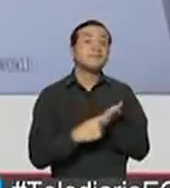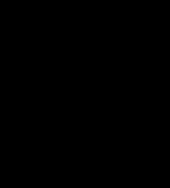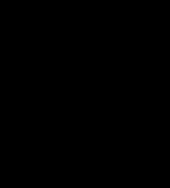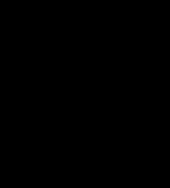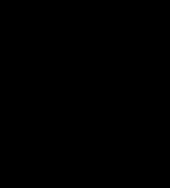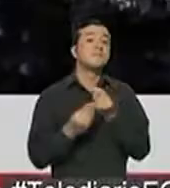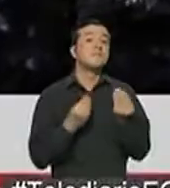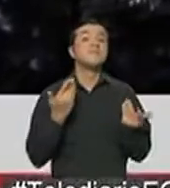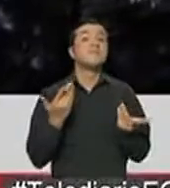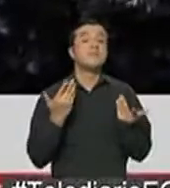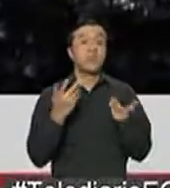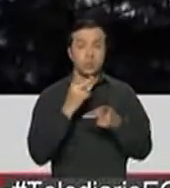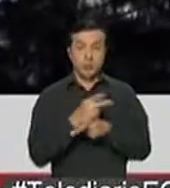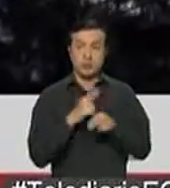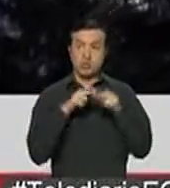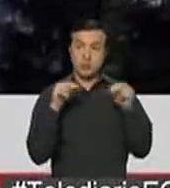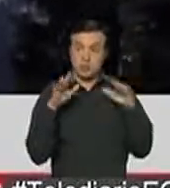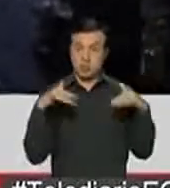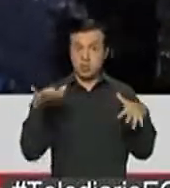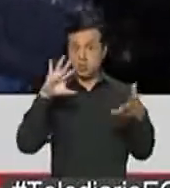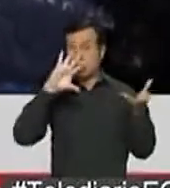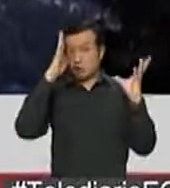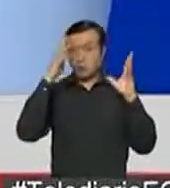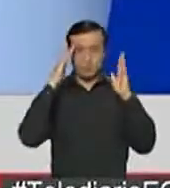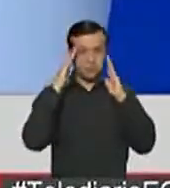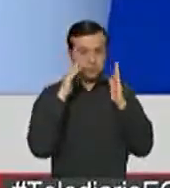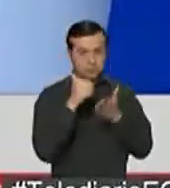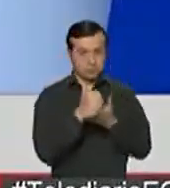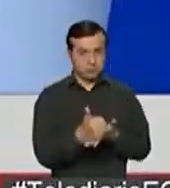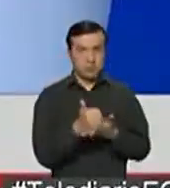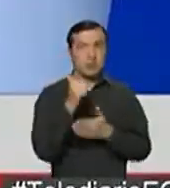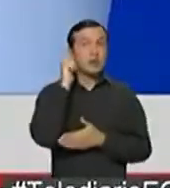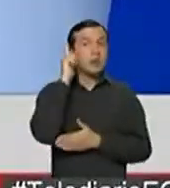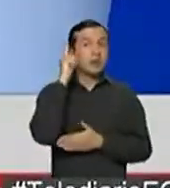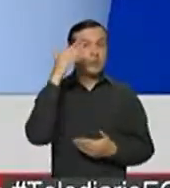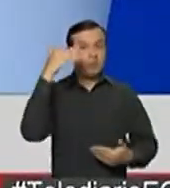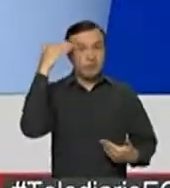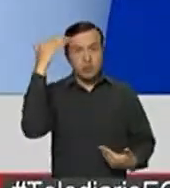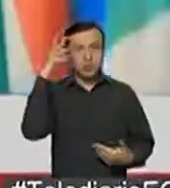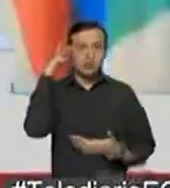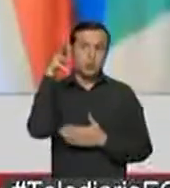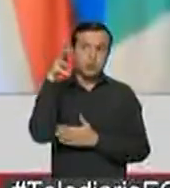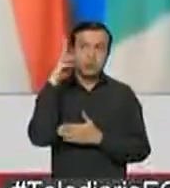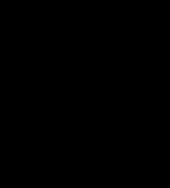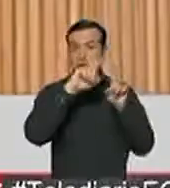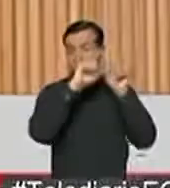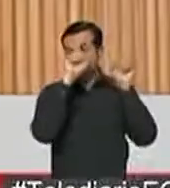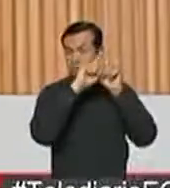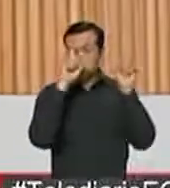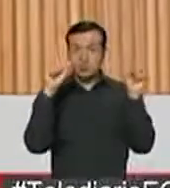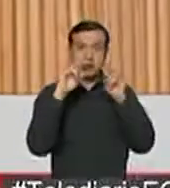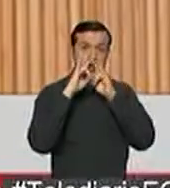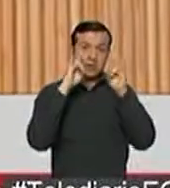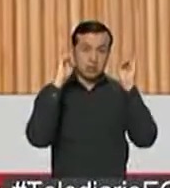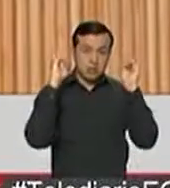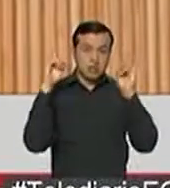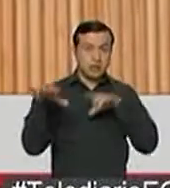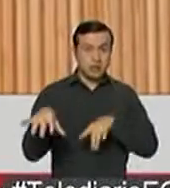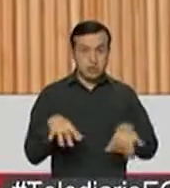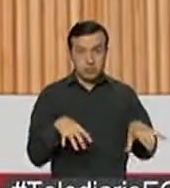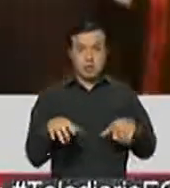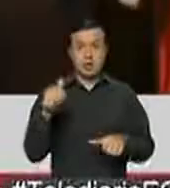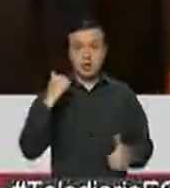gira en torno a sostenibilidad y el cambio climático. Líderes políticos, académicos, empresarios, multimillonarios, activistas